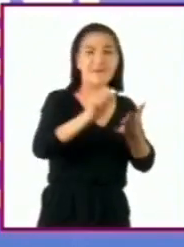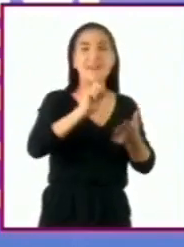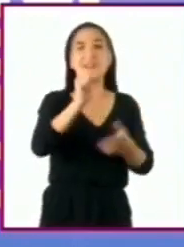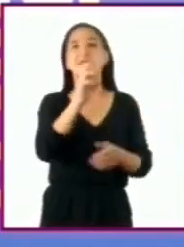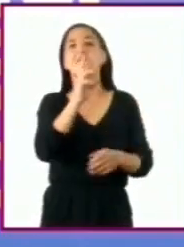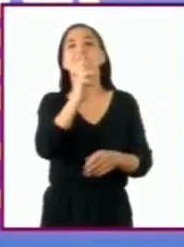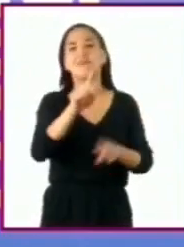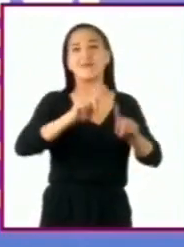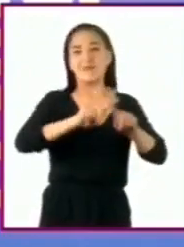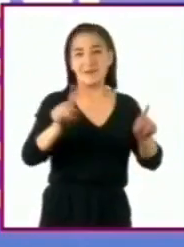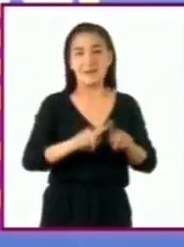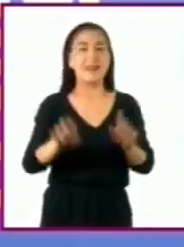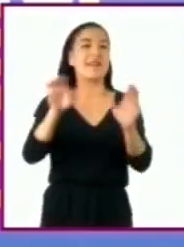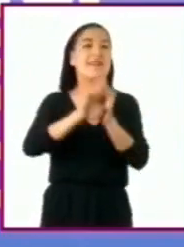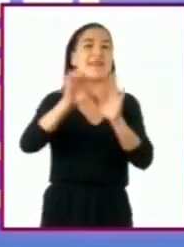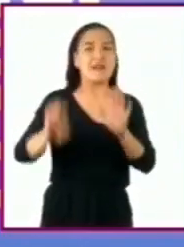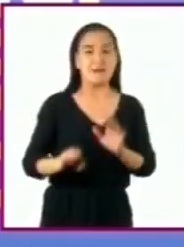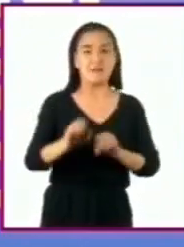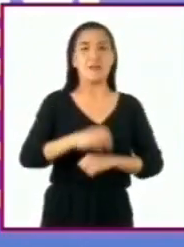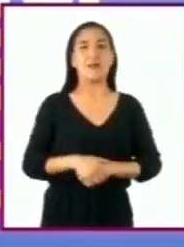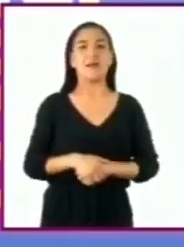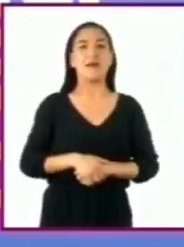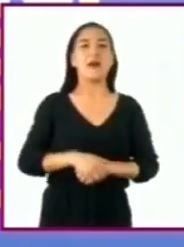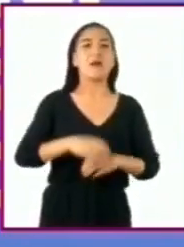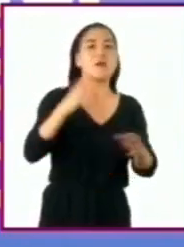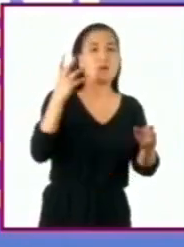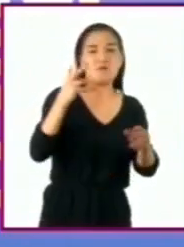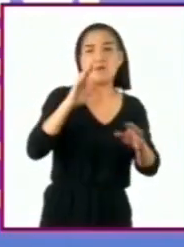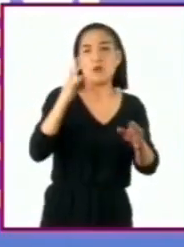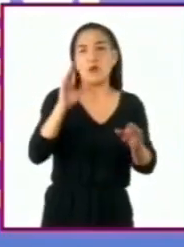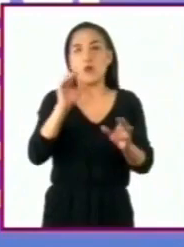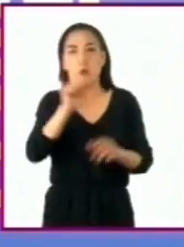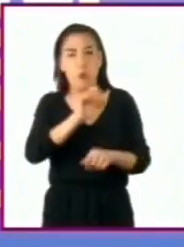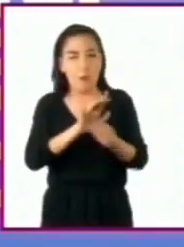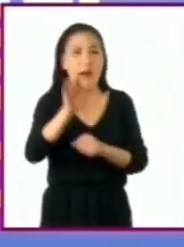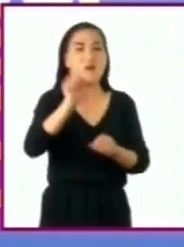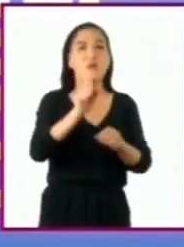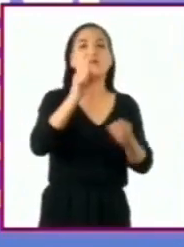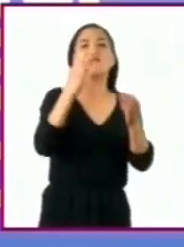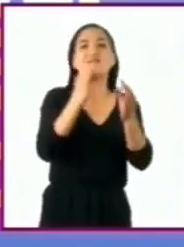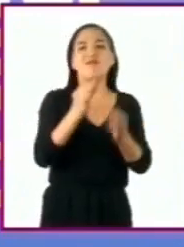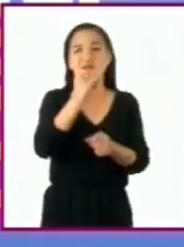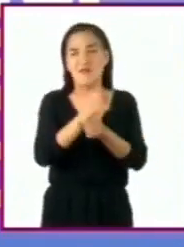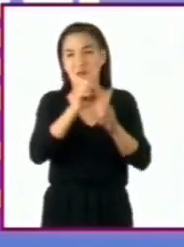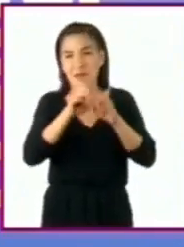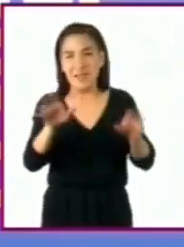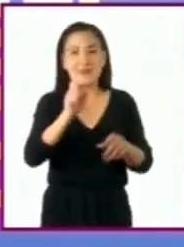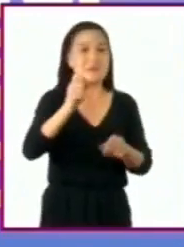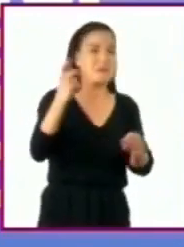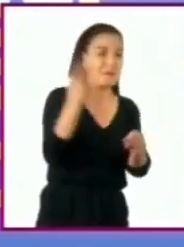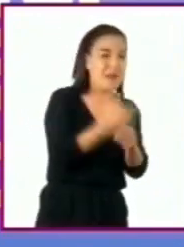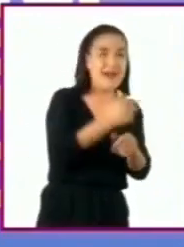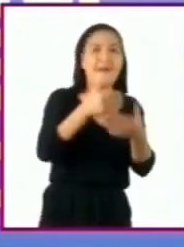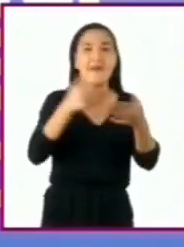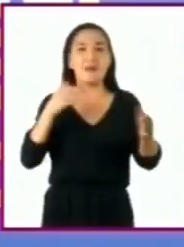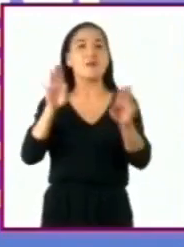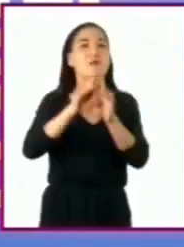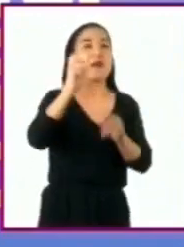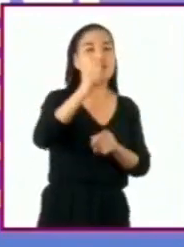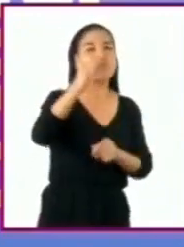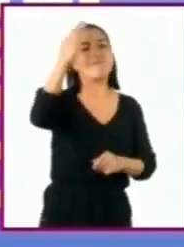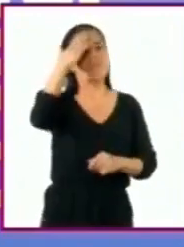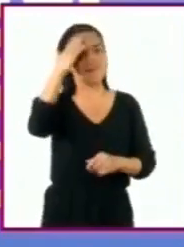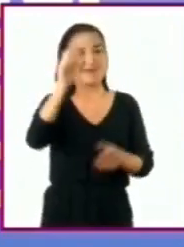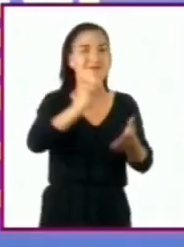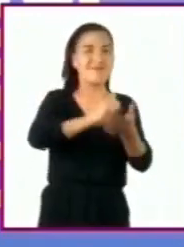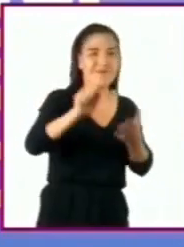Por ejemplo, en un hecho, dato, concepto o información que es relevante y que respalda la postura del autor y que